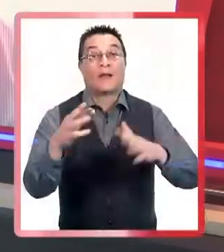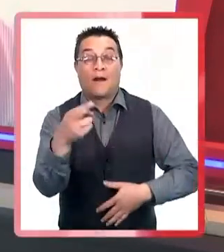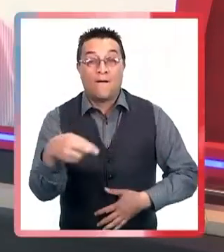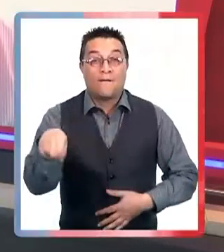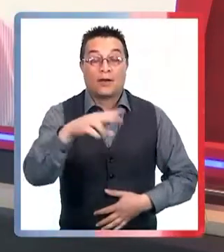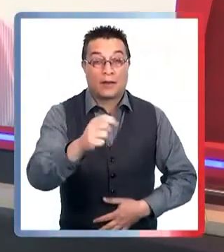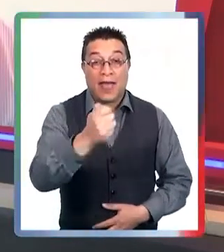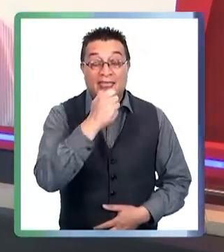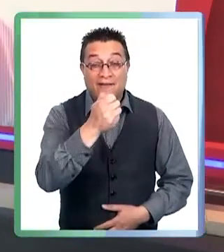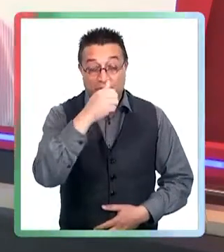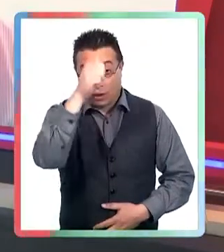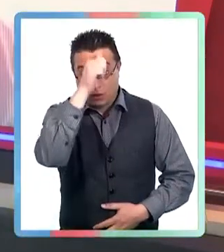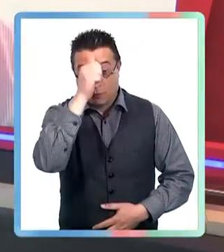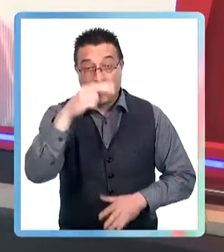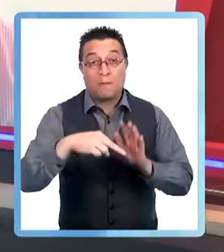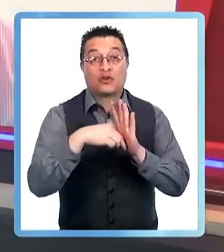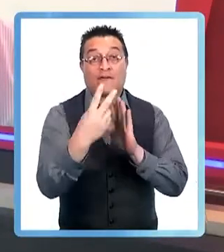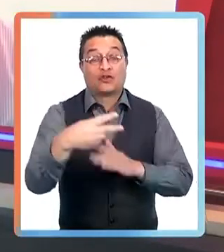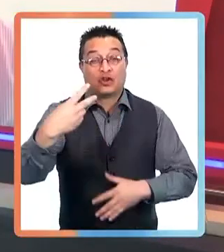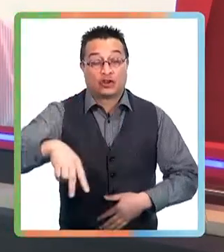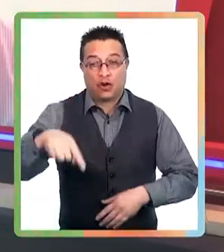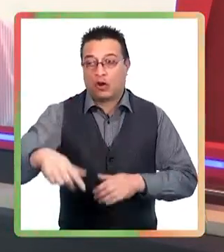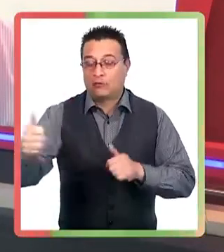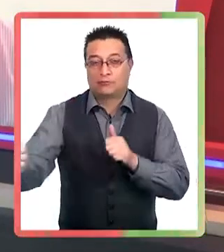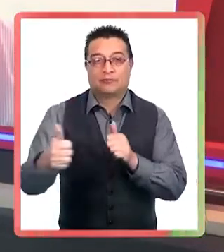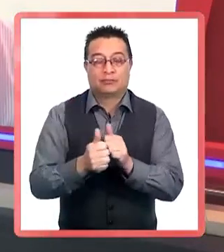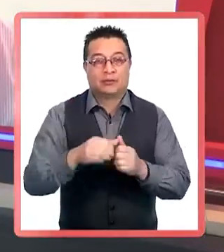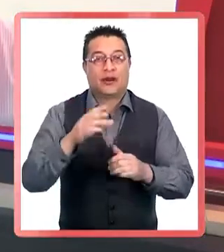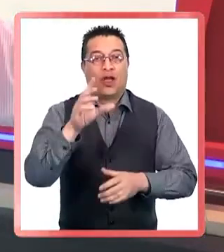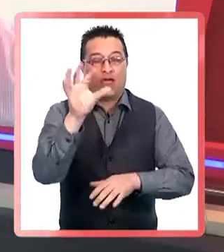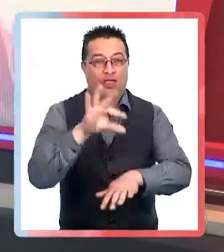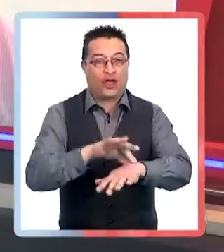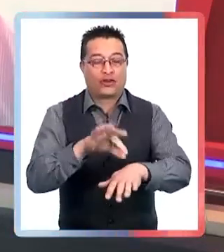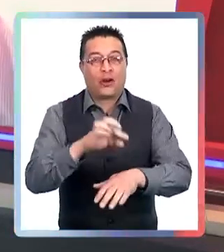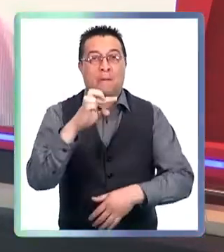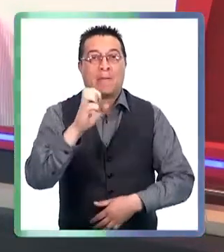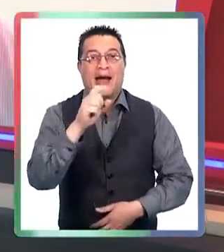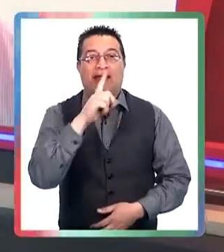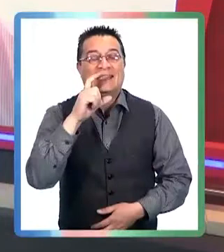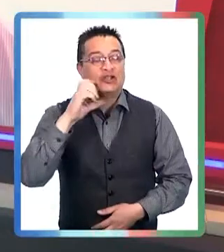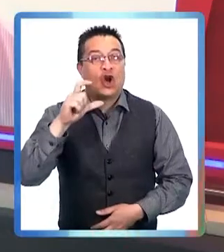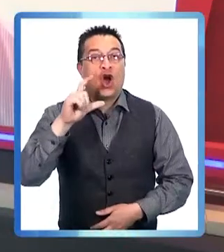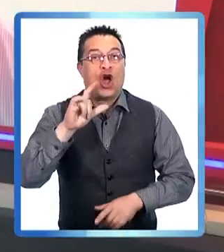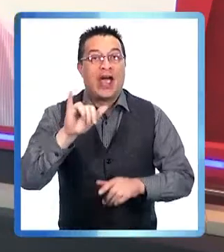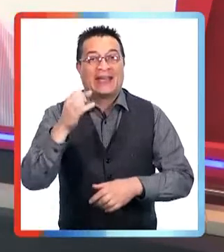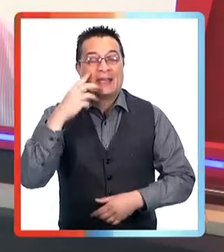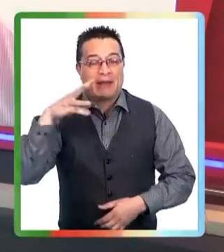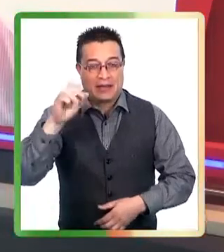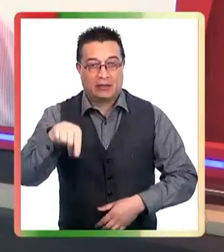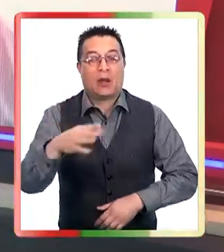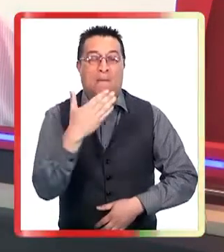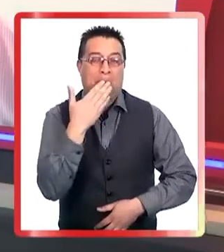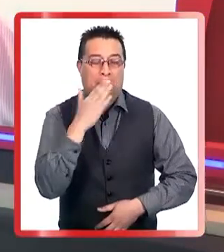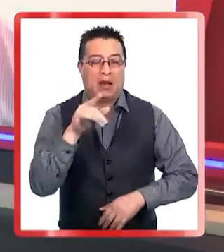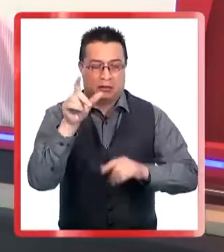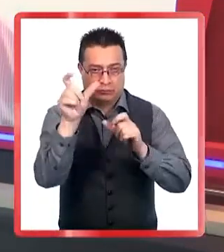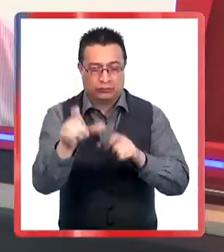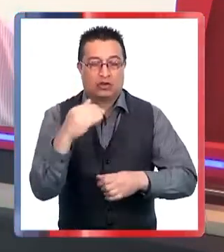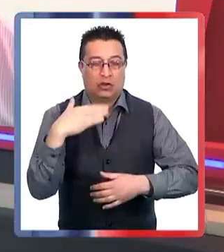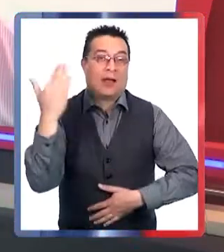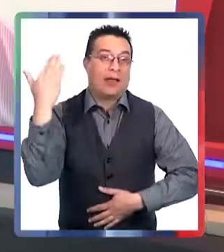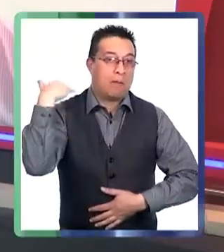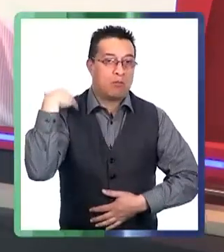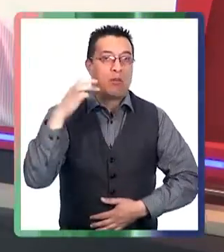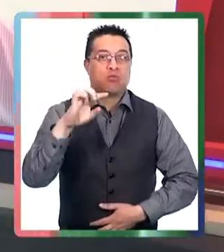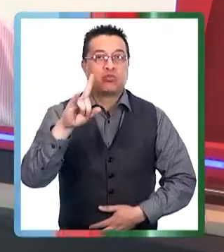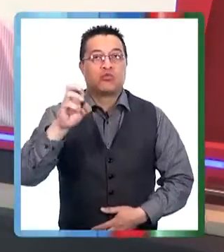Estamos de regreso con la entrevista del domingo de Portavoz Noticias. Hoy nos acompaña el doctor Patricio Jiménez, internista broncopulmonar, asesor médico en